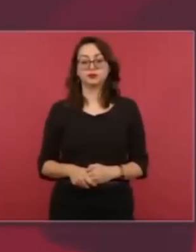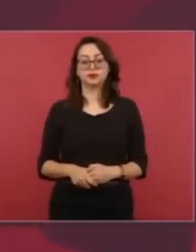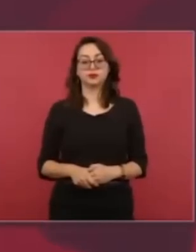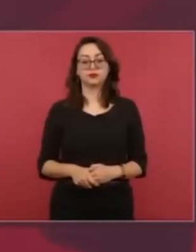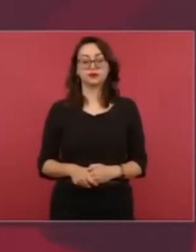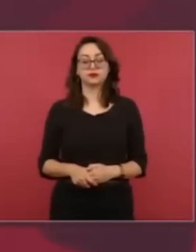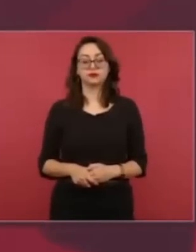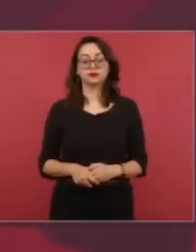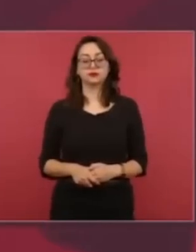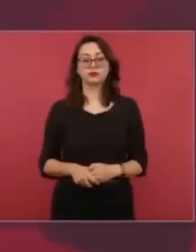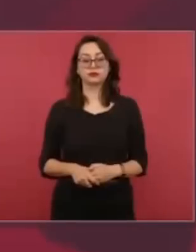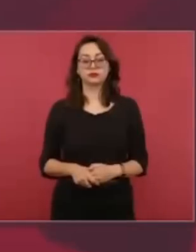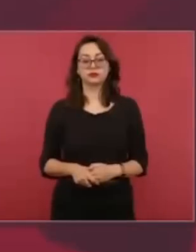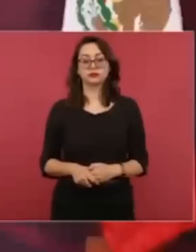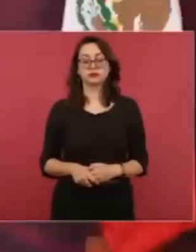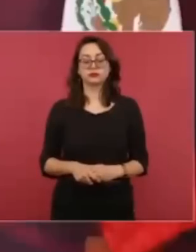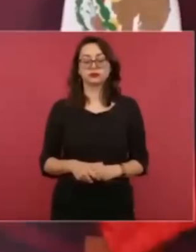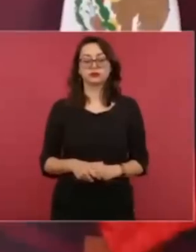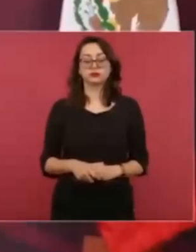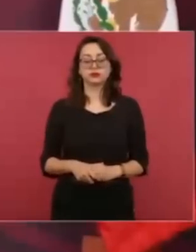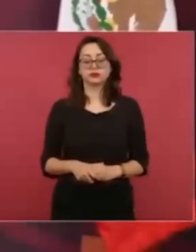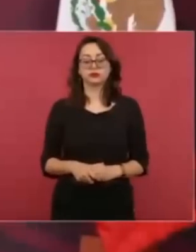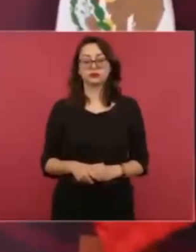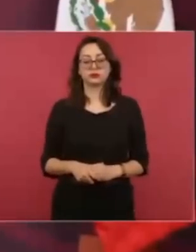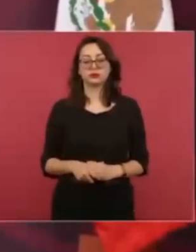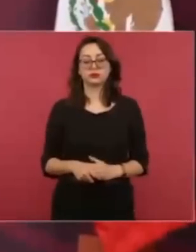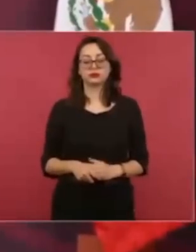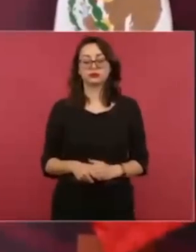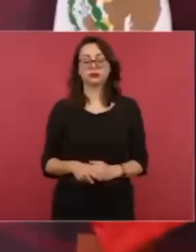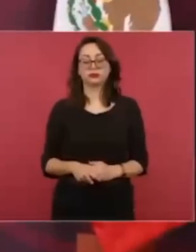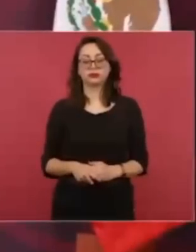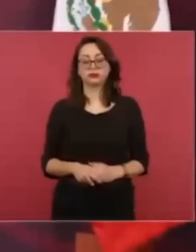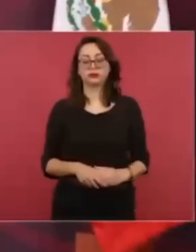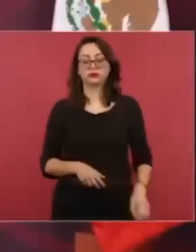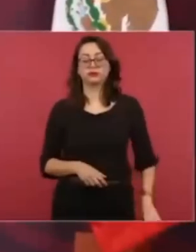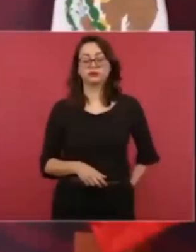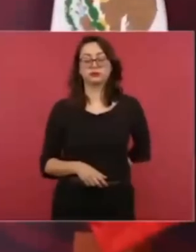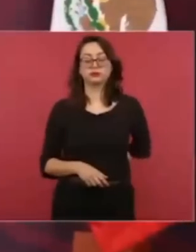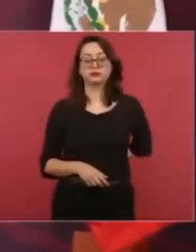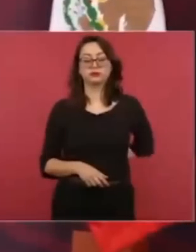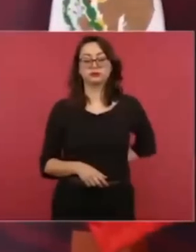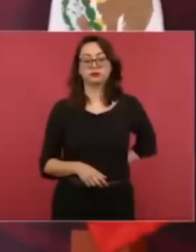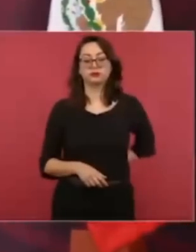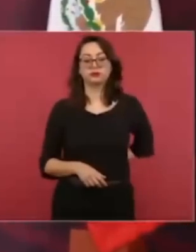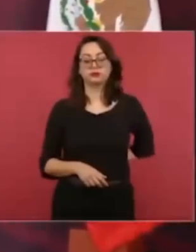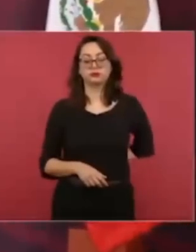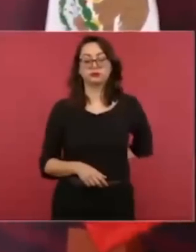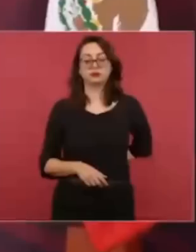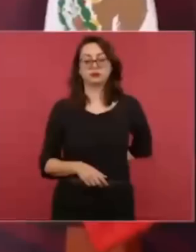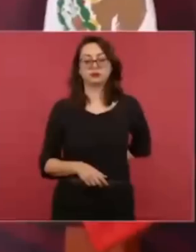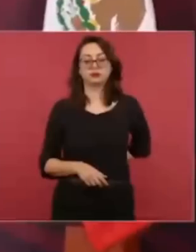Ya lo hemos dicho Hoy El Poder Judicial Se ha convertido En el brazo político De la derecha De la oposición